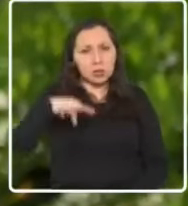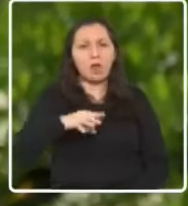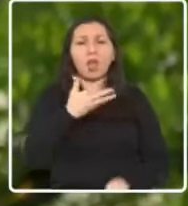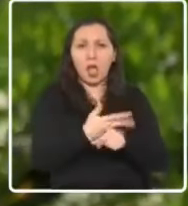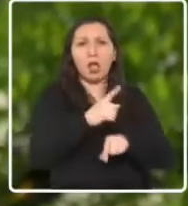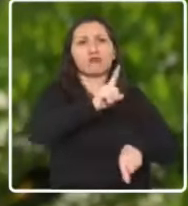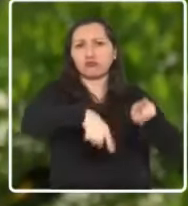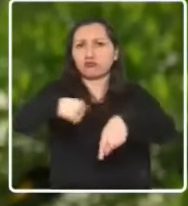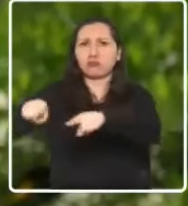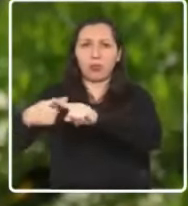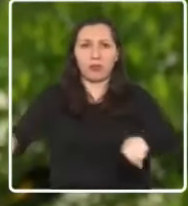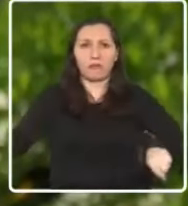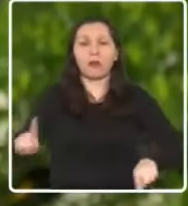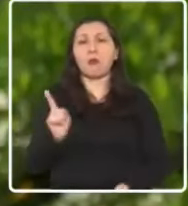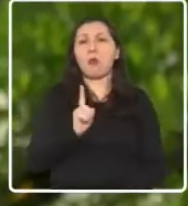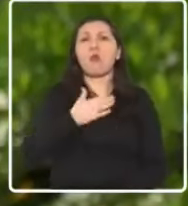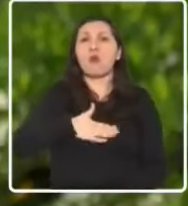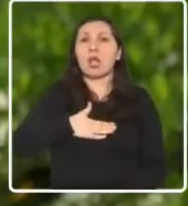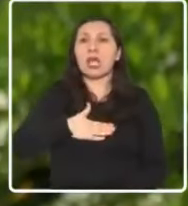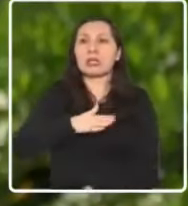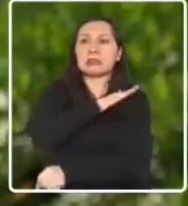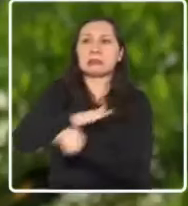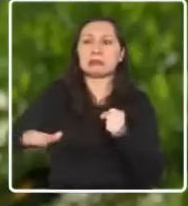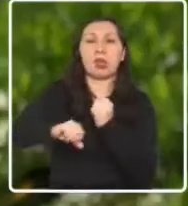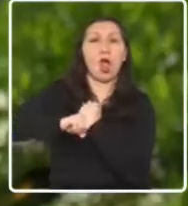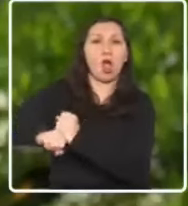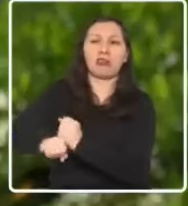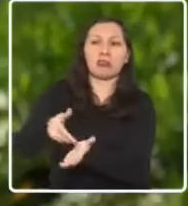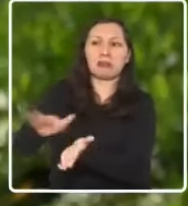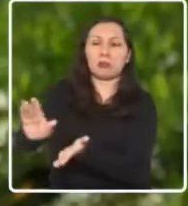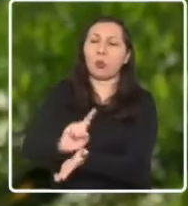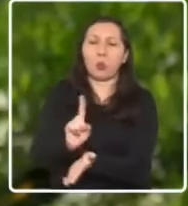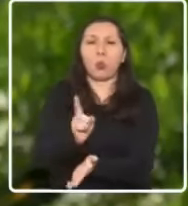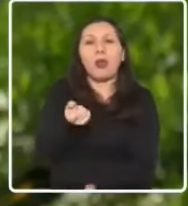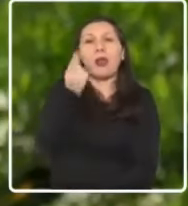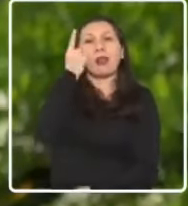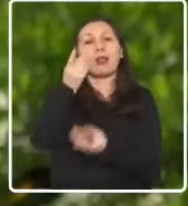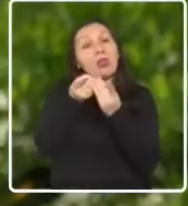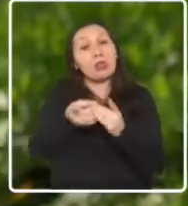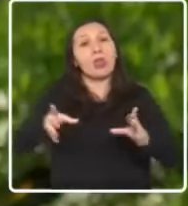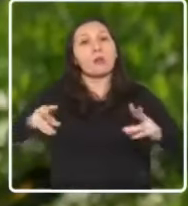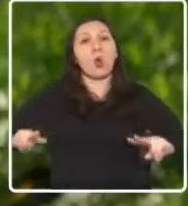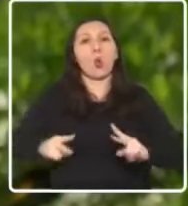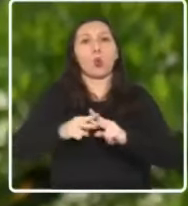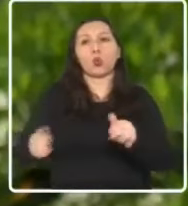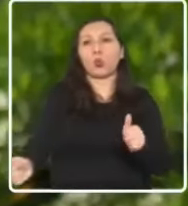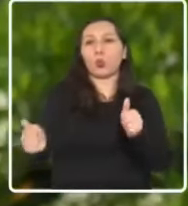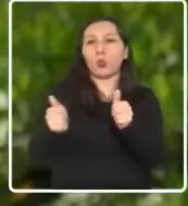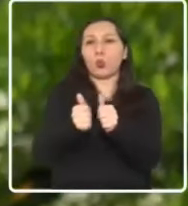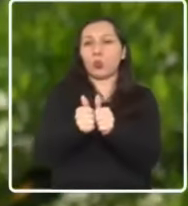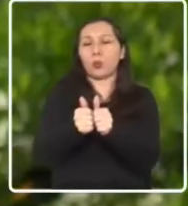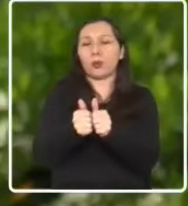diversidad, que no busca aniquilar al adversario, porque entiende la democracia como una construcción conjunta